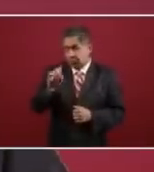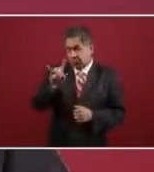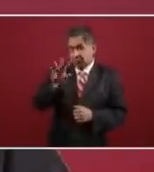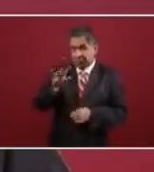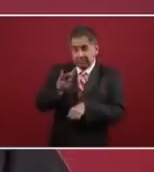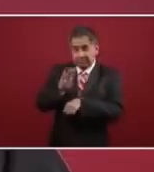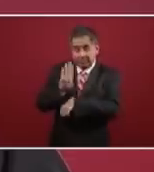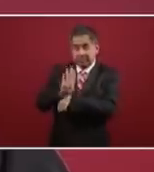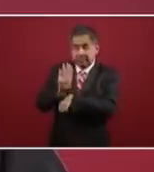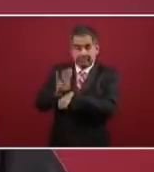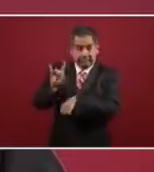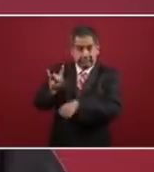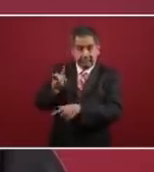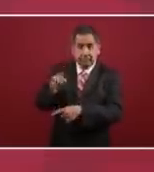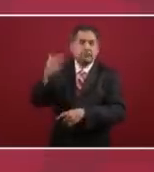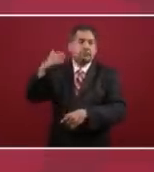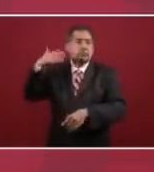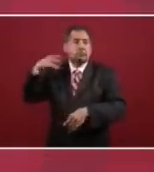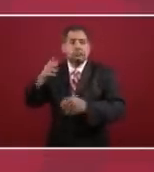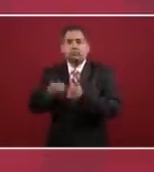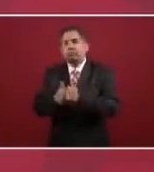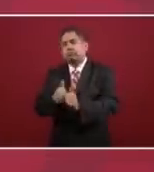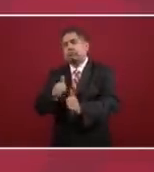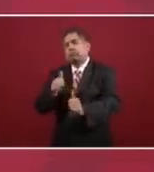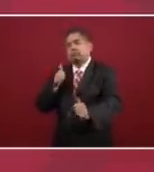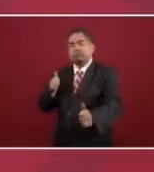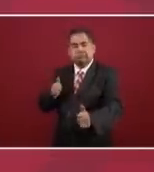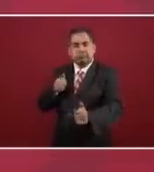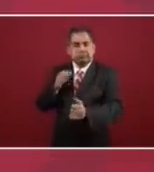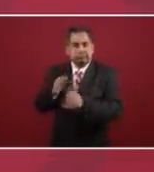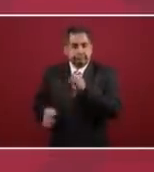pueblos más atrasados del continente.